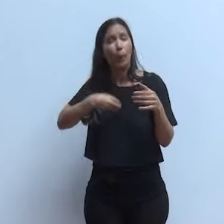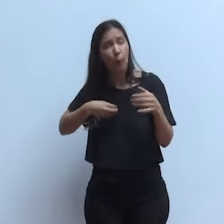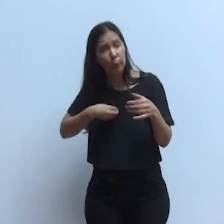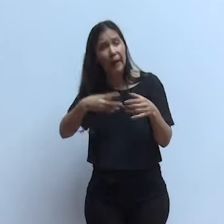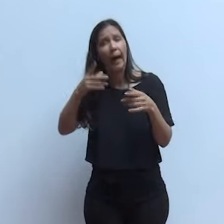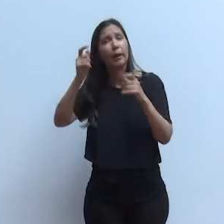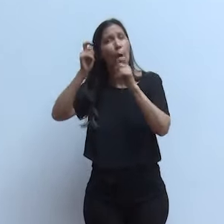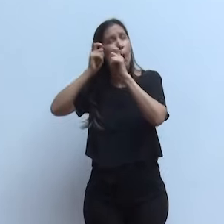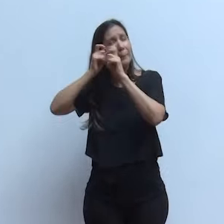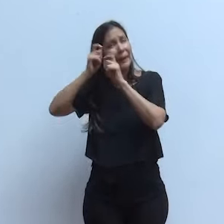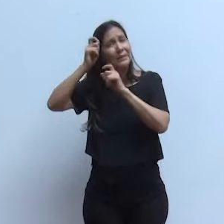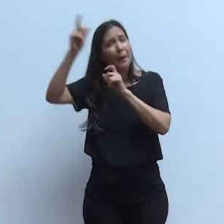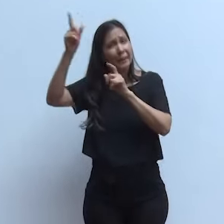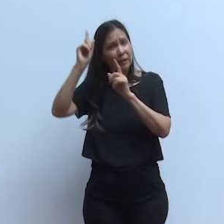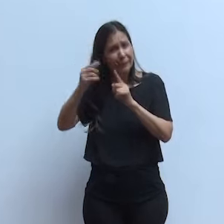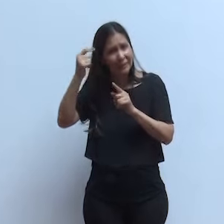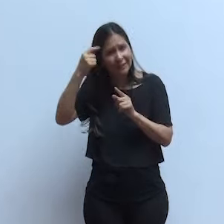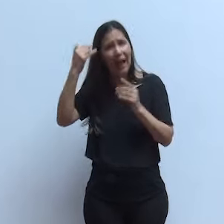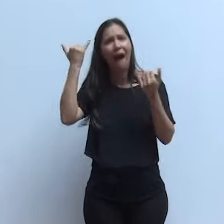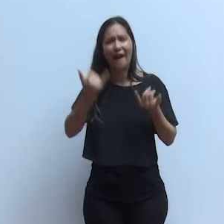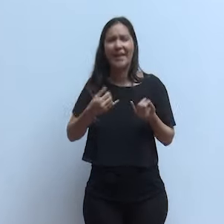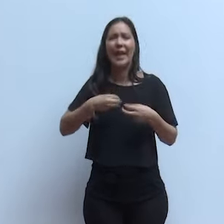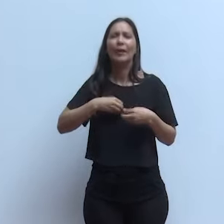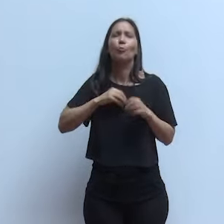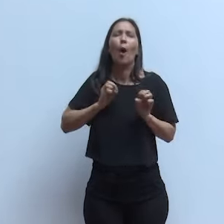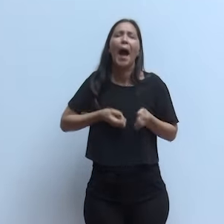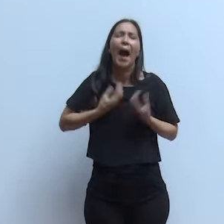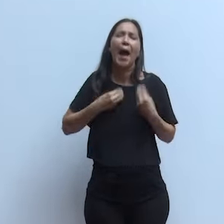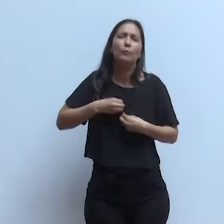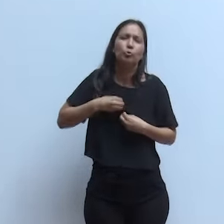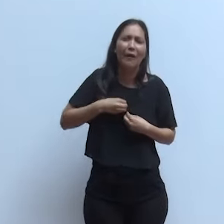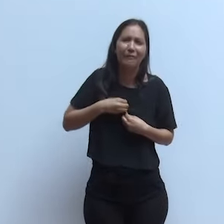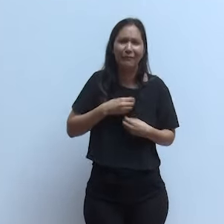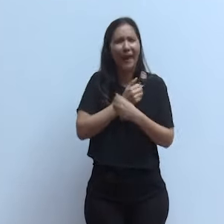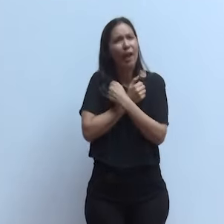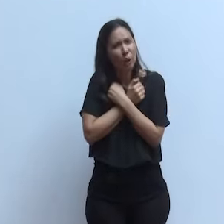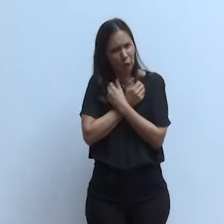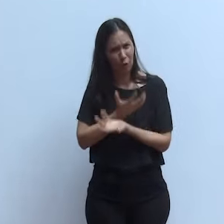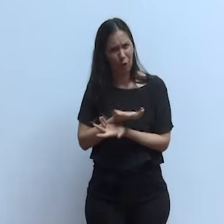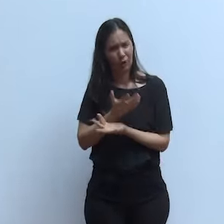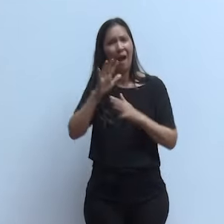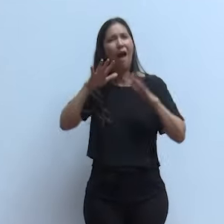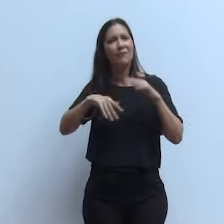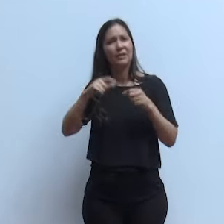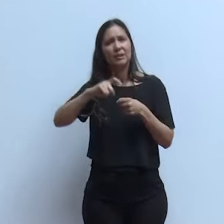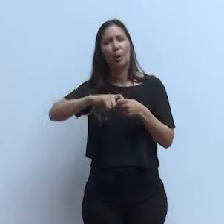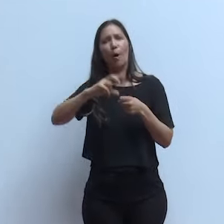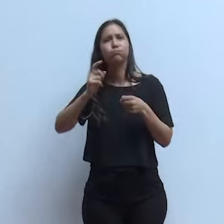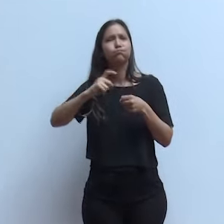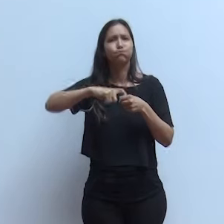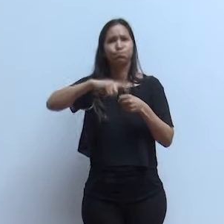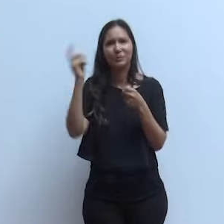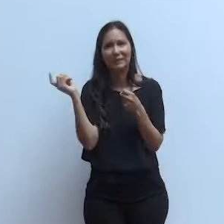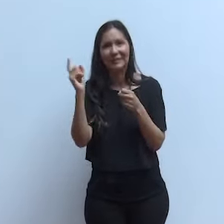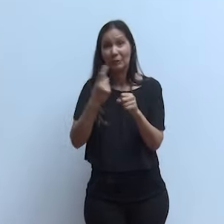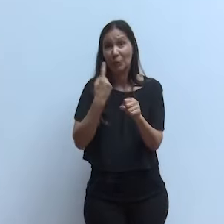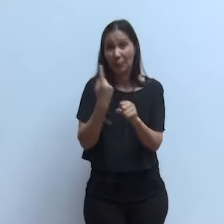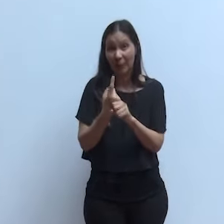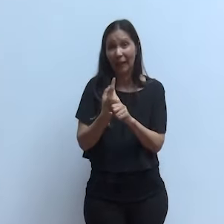trabajan también los afectos no afecto que cuesta Desactivar porque los ciudadanos eso se fueron